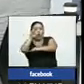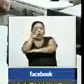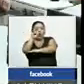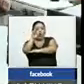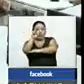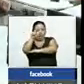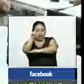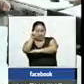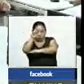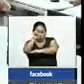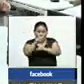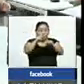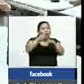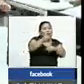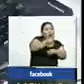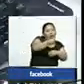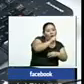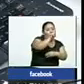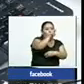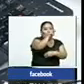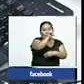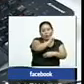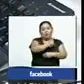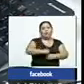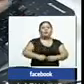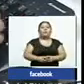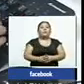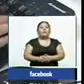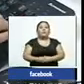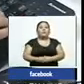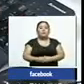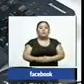Martínez, un reporte de Luis Alberto López.